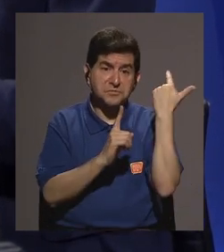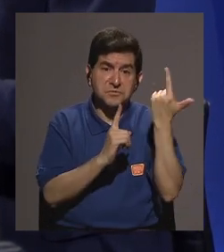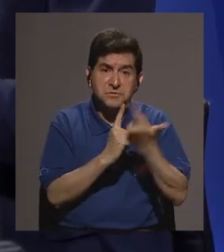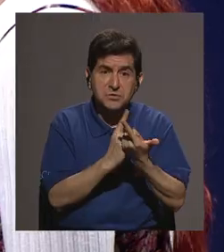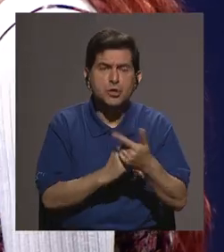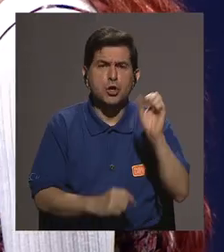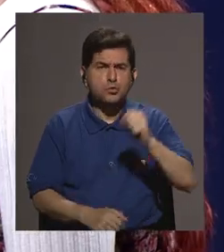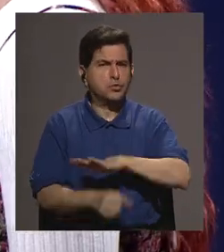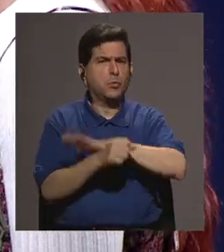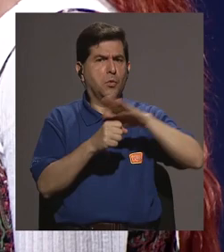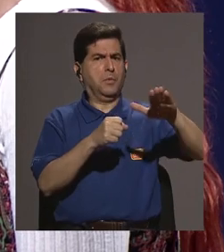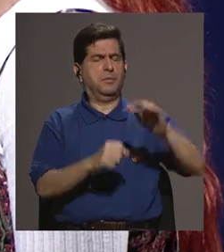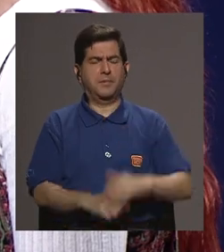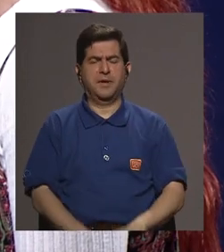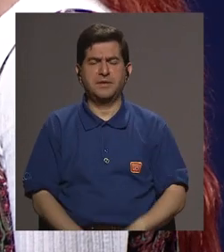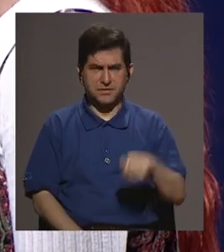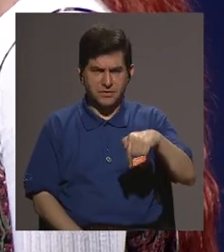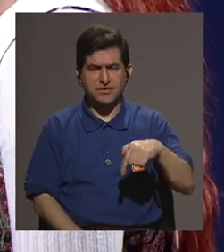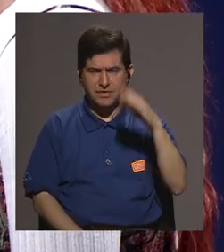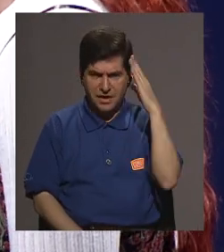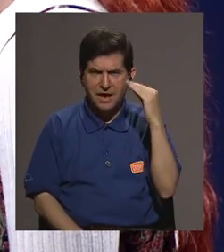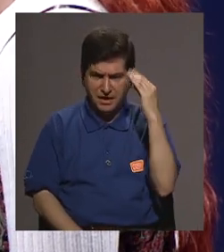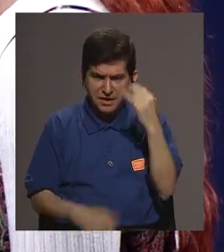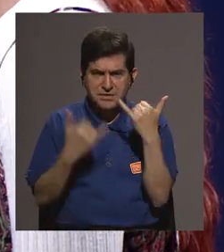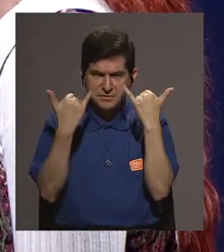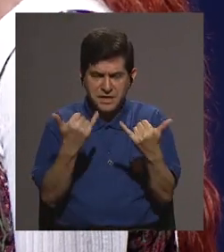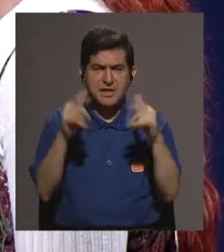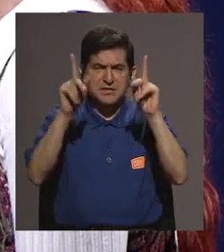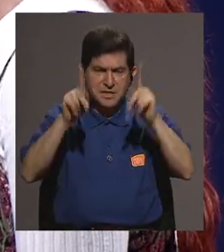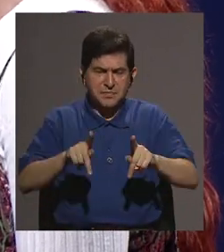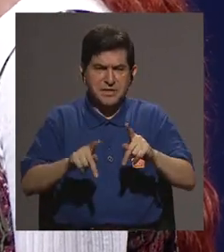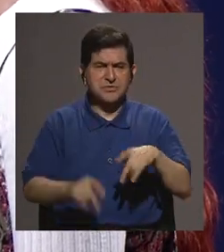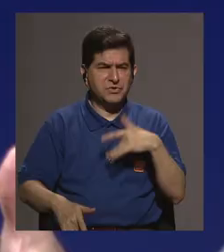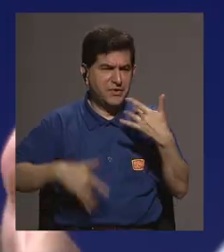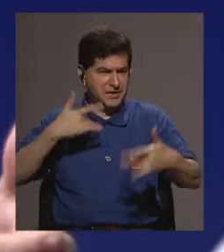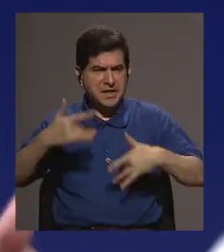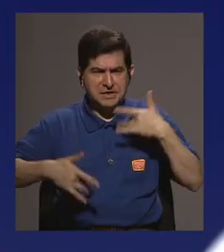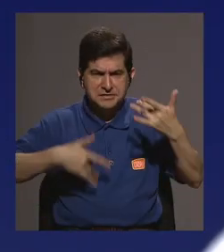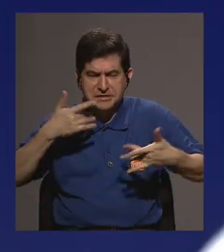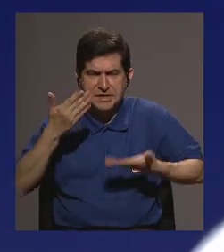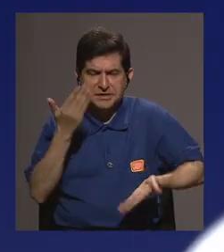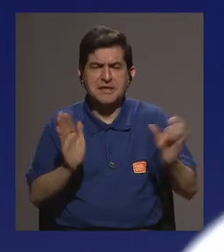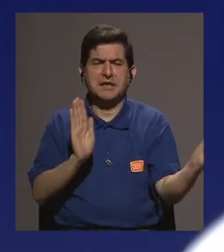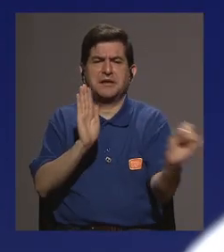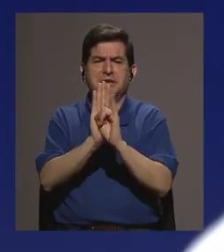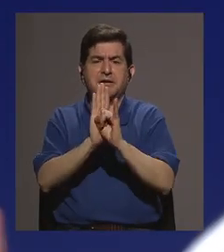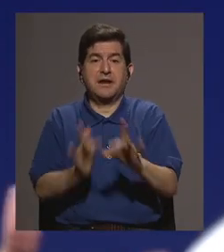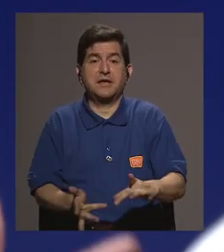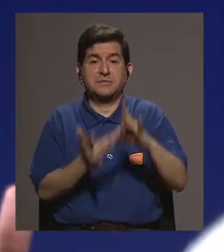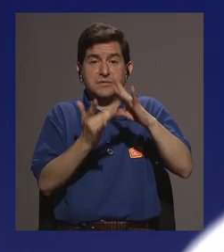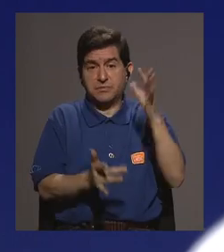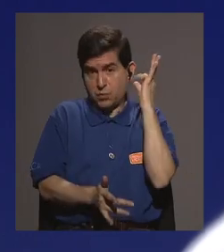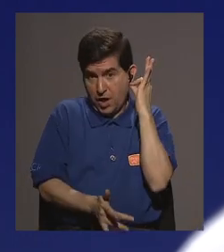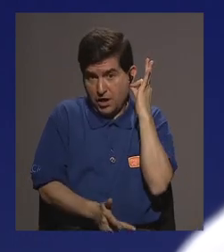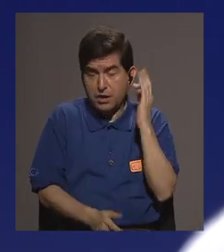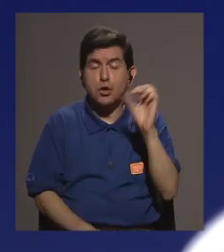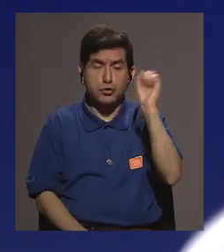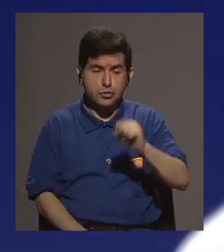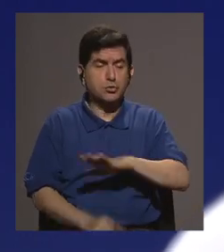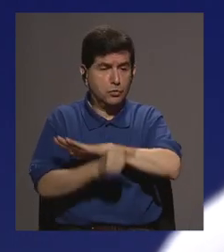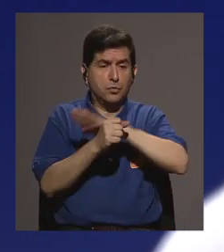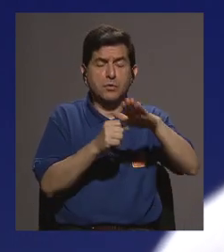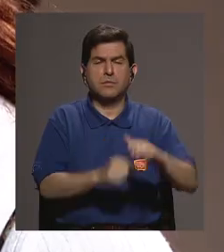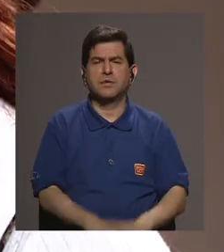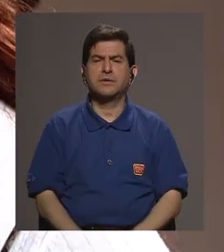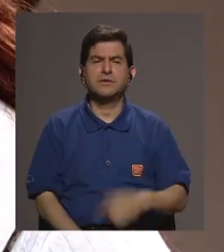social totalmente que vivieron que la gente podría sentirse muy identificada principalmente las mujeres